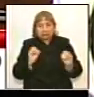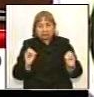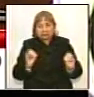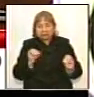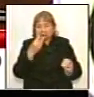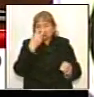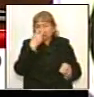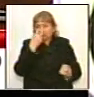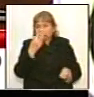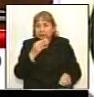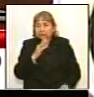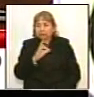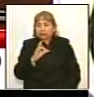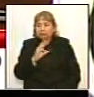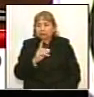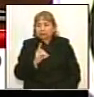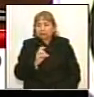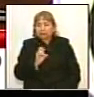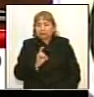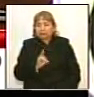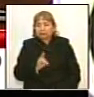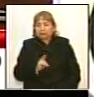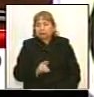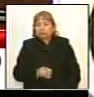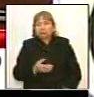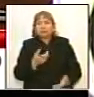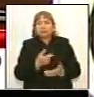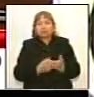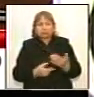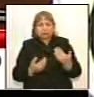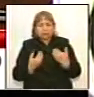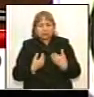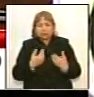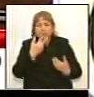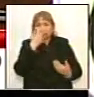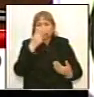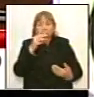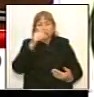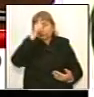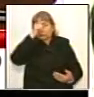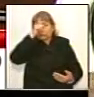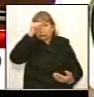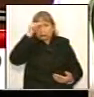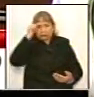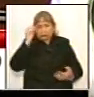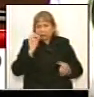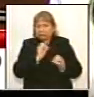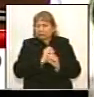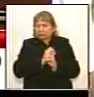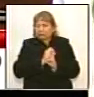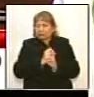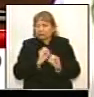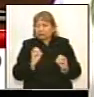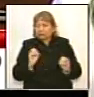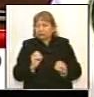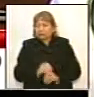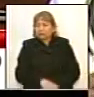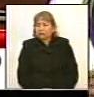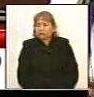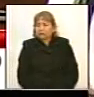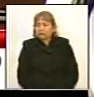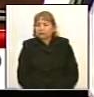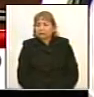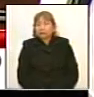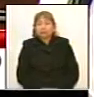del referéndum del día domingo. ¿Qué tiene que ver el referéndum del día domingo, presidenta? Es, en